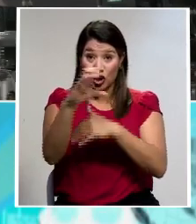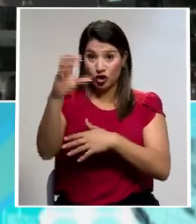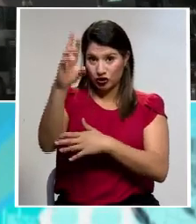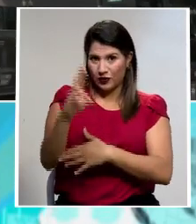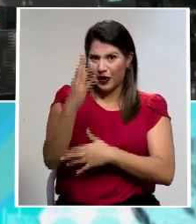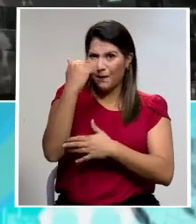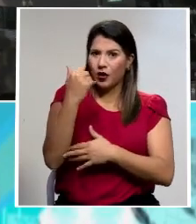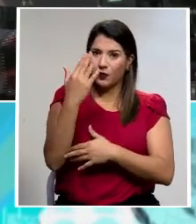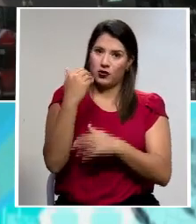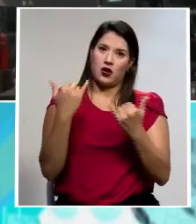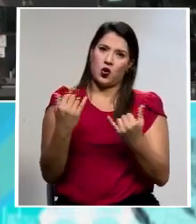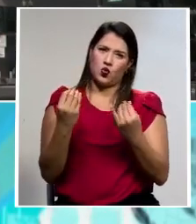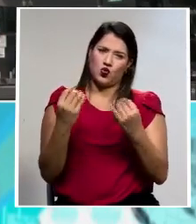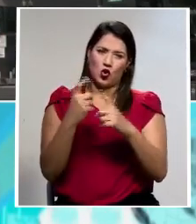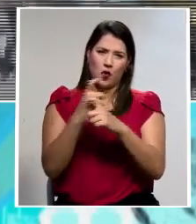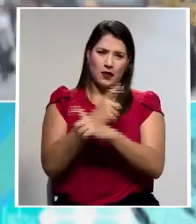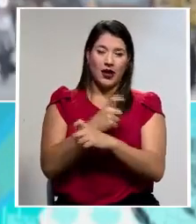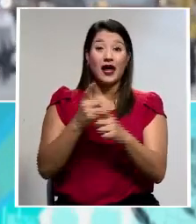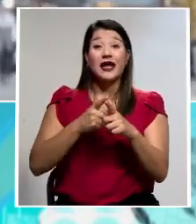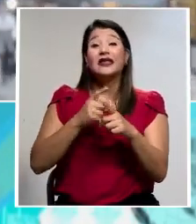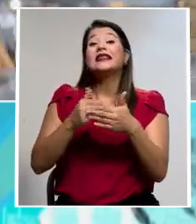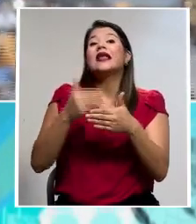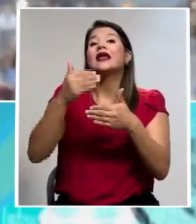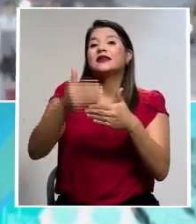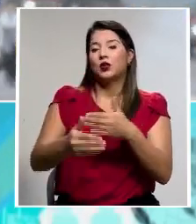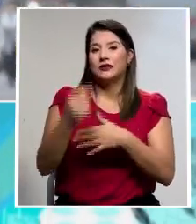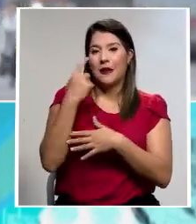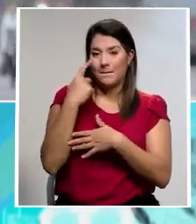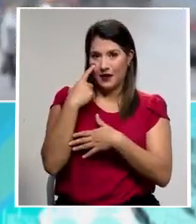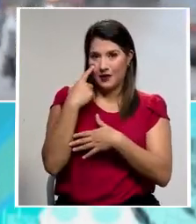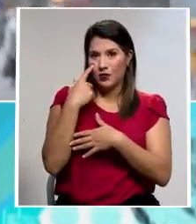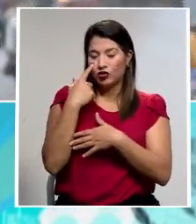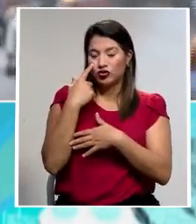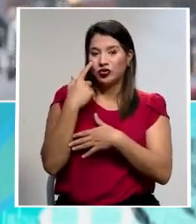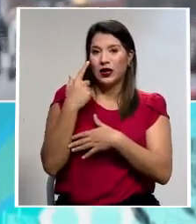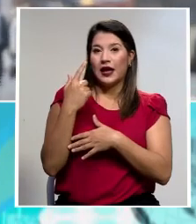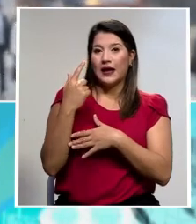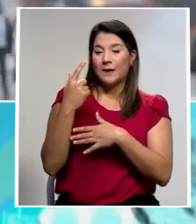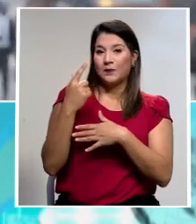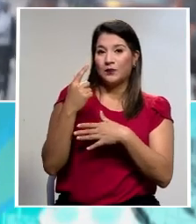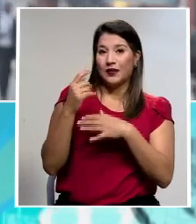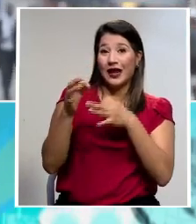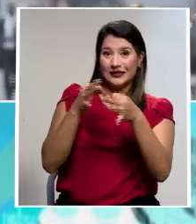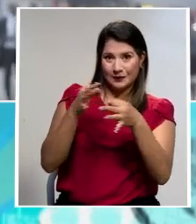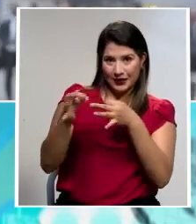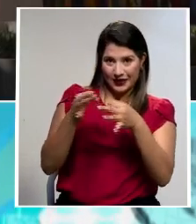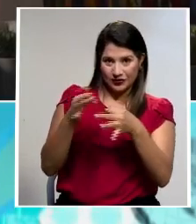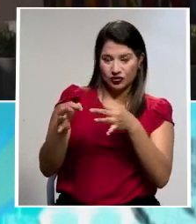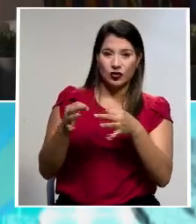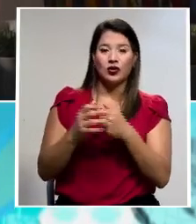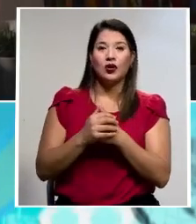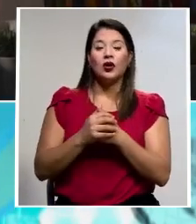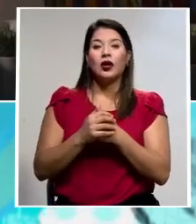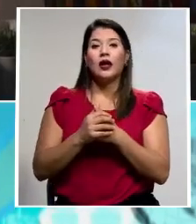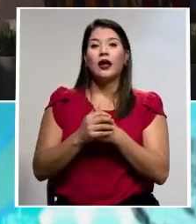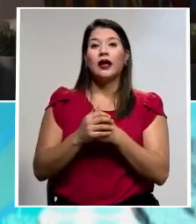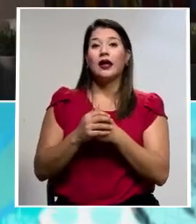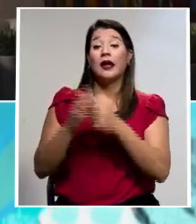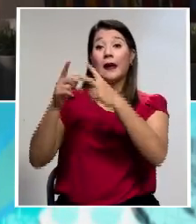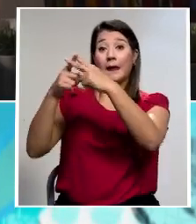bastante complicadas. Y ya vamos a ver un poco más adelante lo que usted decía, el tema del canje, digámoslo así, que se hace